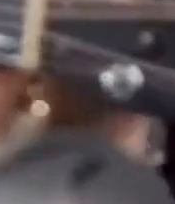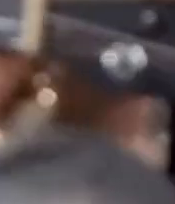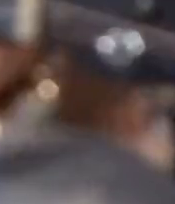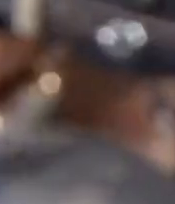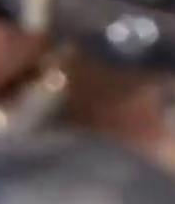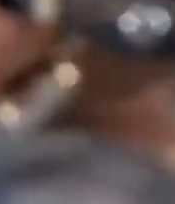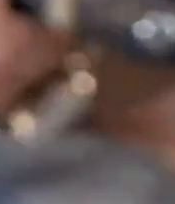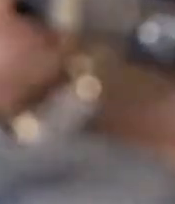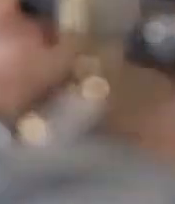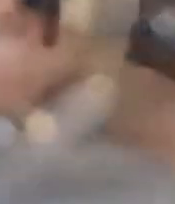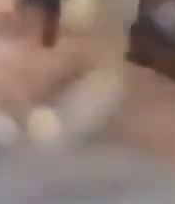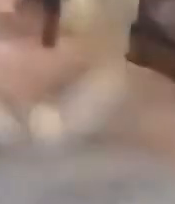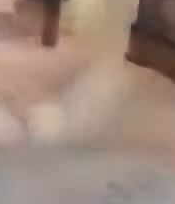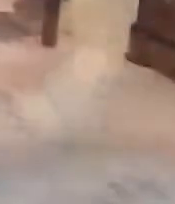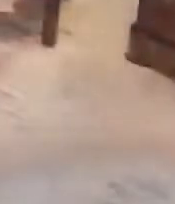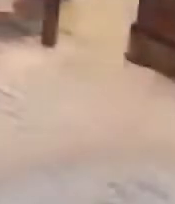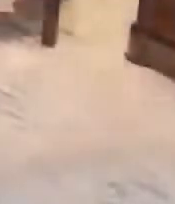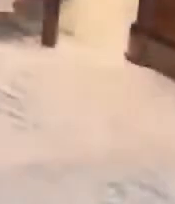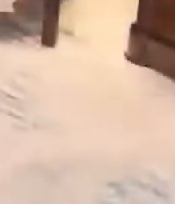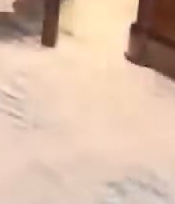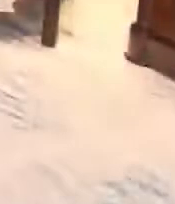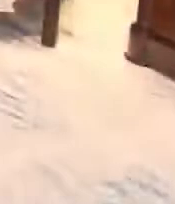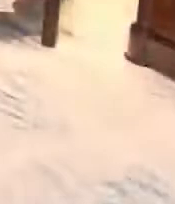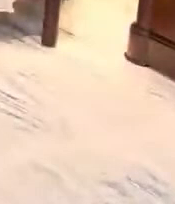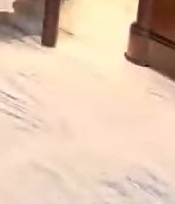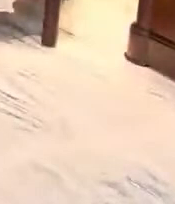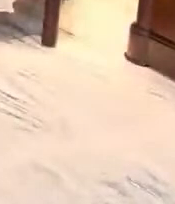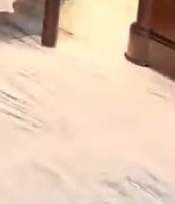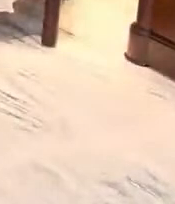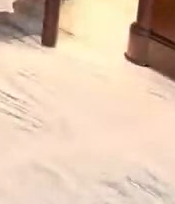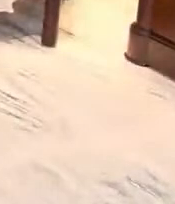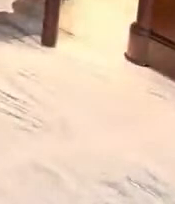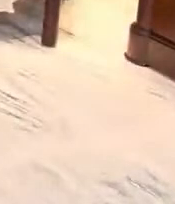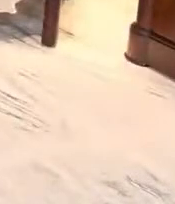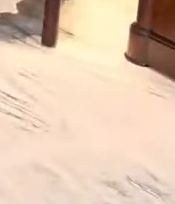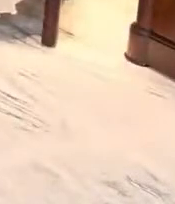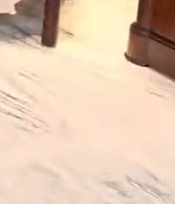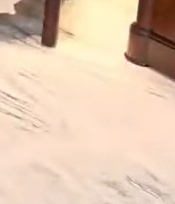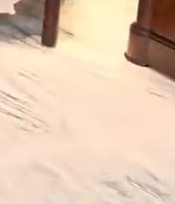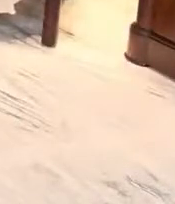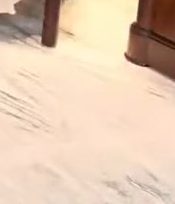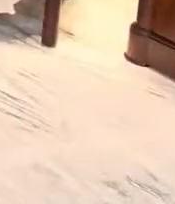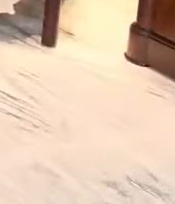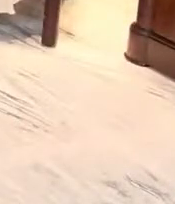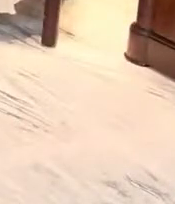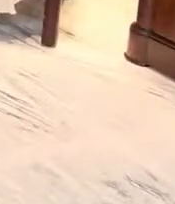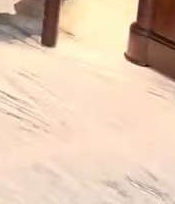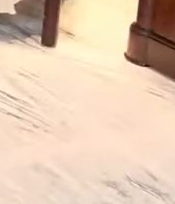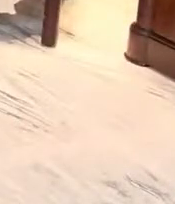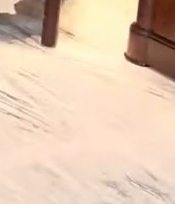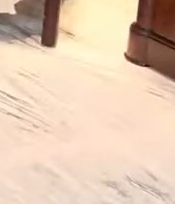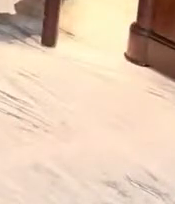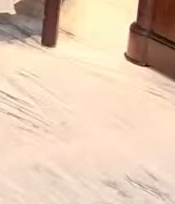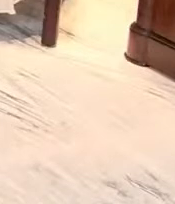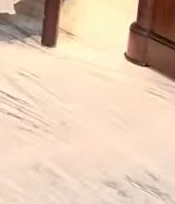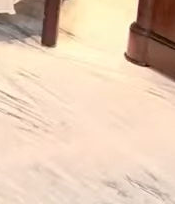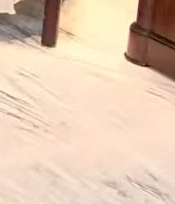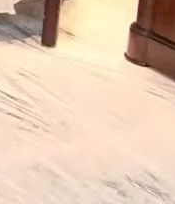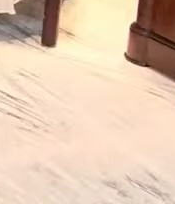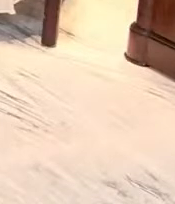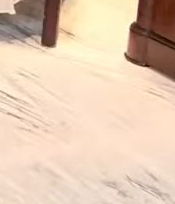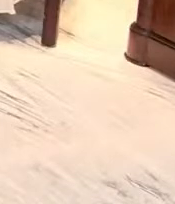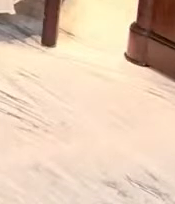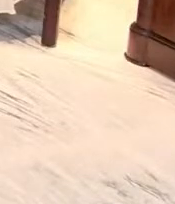A ti que peleaste con uñas y dientes, valiente en tu casa y en